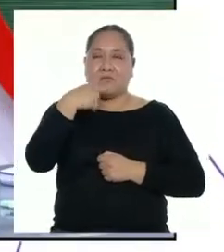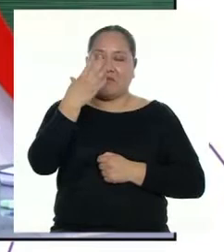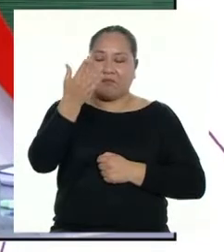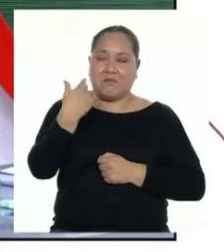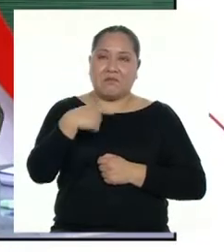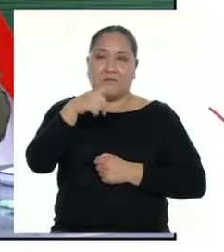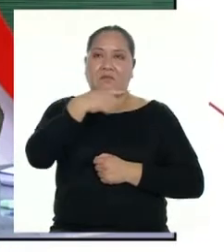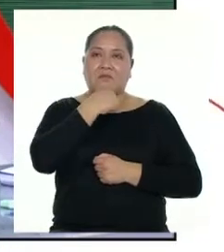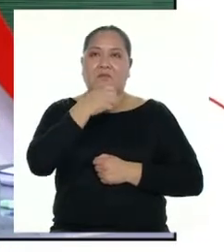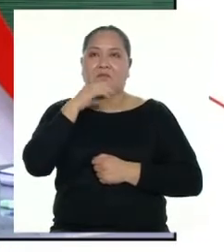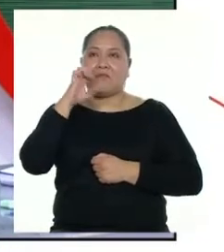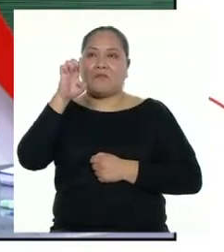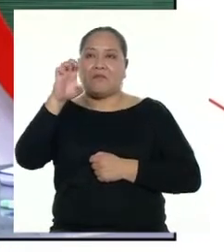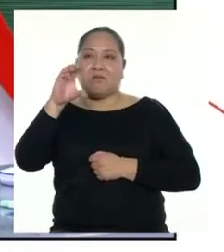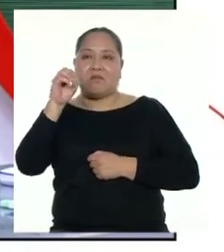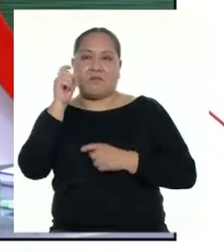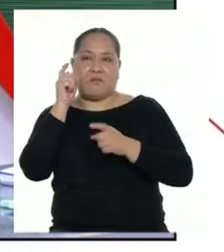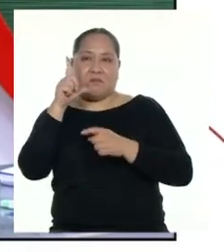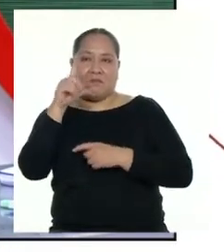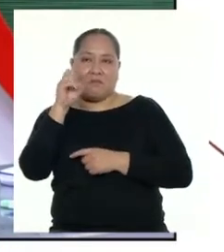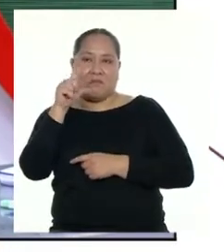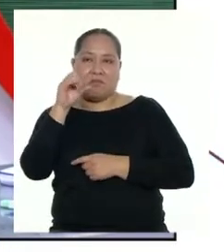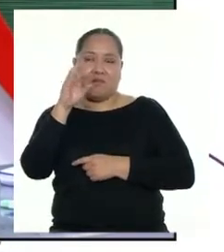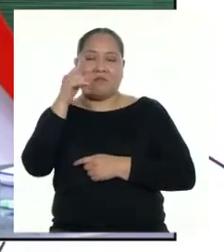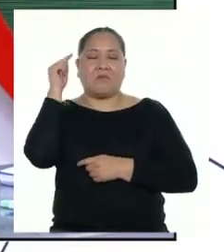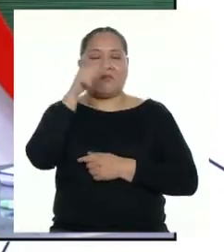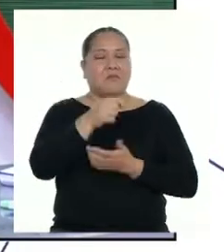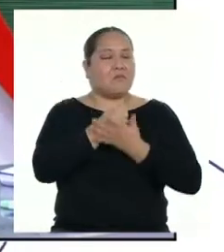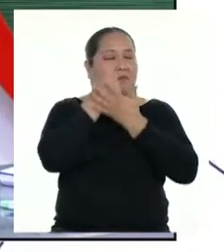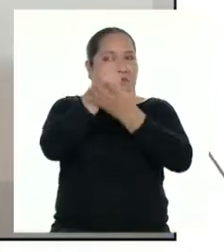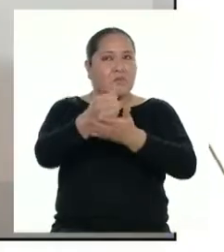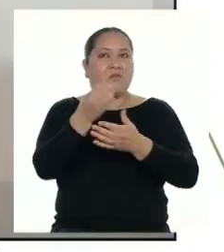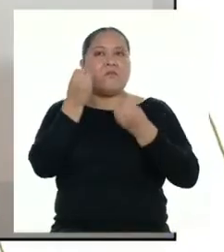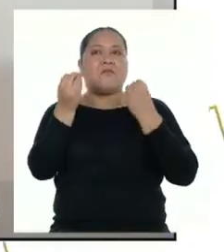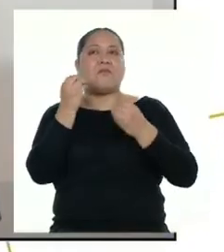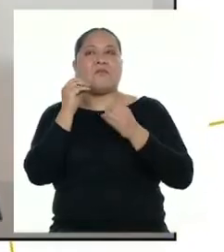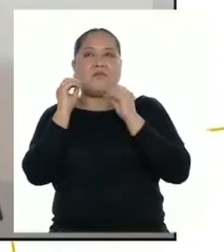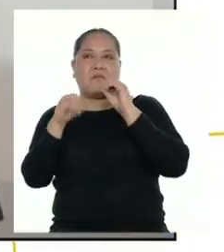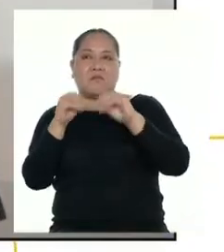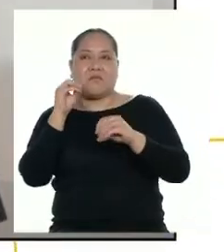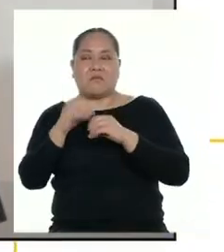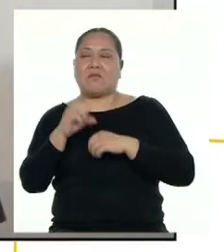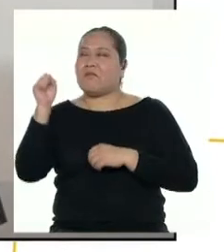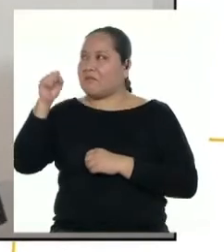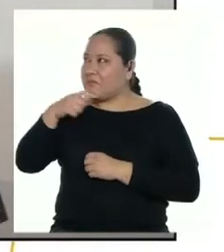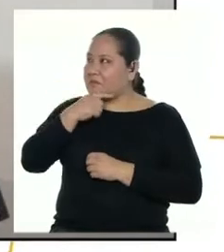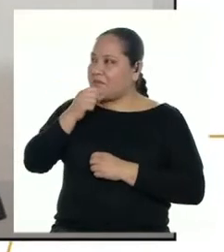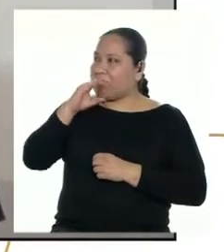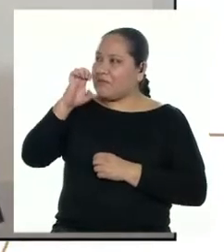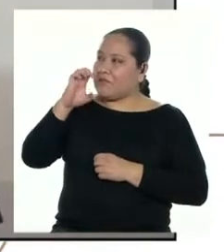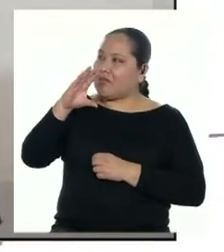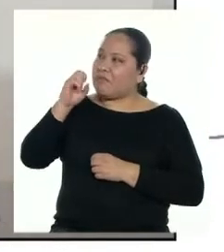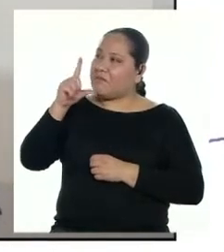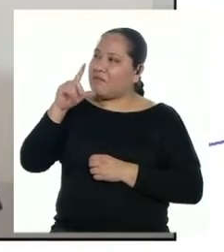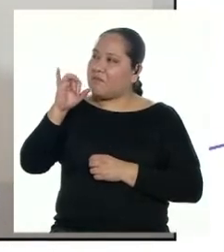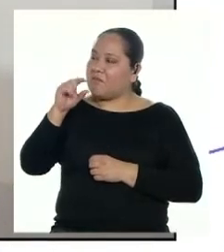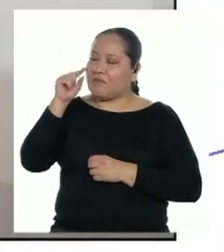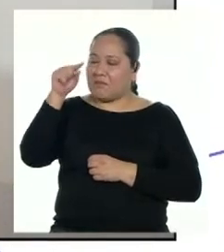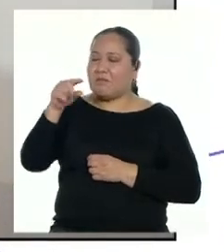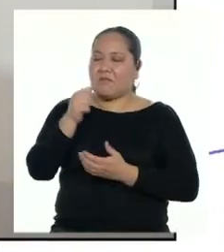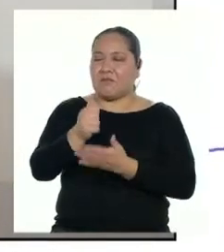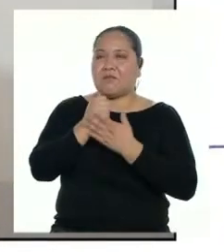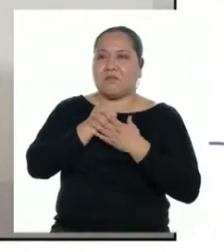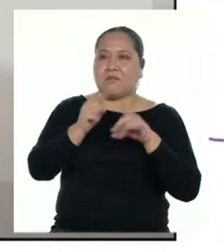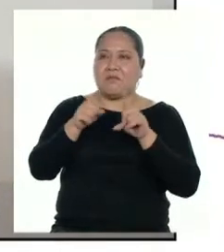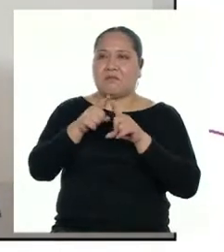la ecología? ¿Crees que eso influye en cómo te sentiste realizando el plan? Sí me gusta la ecología y creo que eso también influye, ya